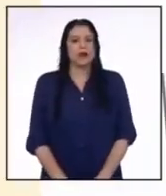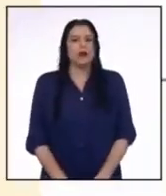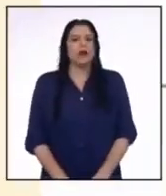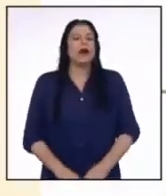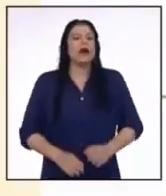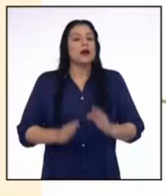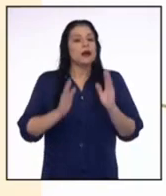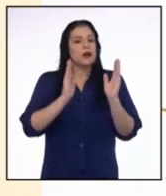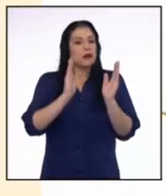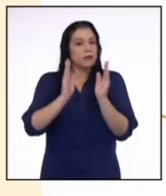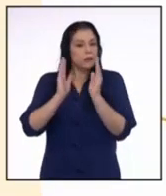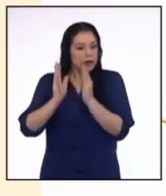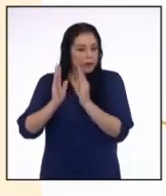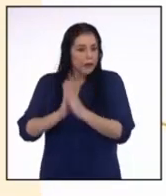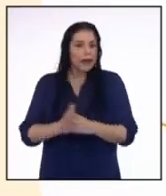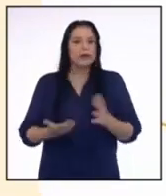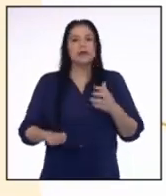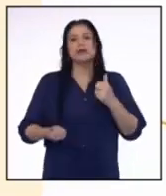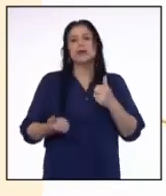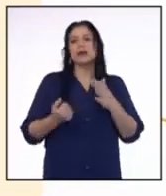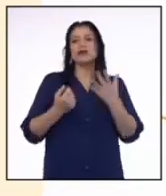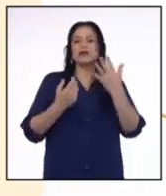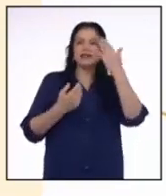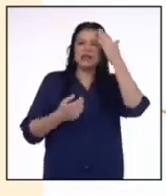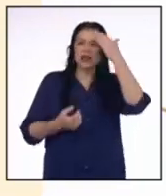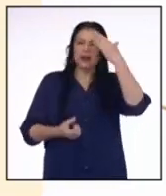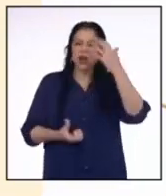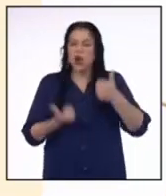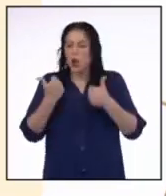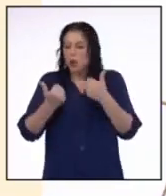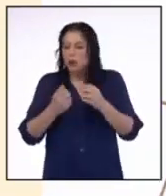Nos preparamos en primeros auxilios.